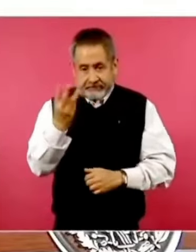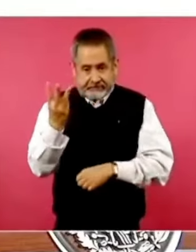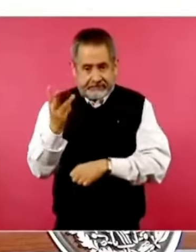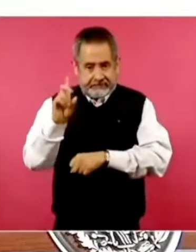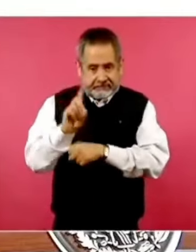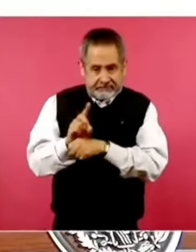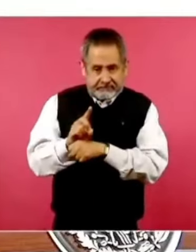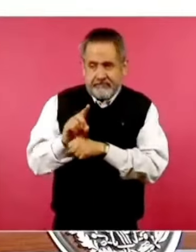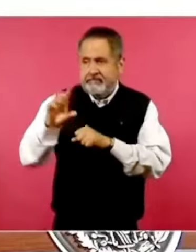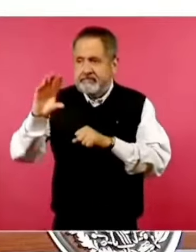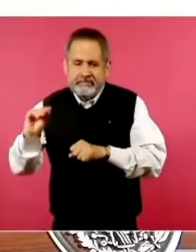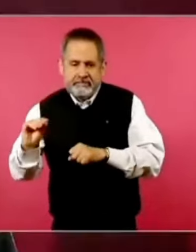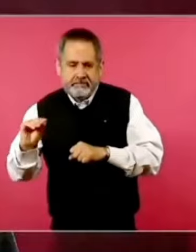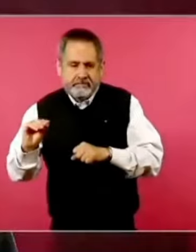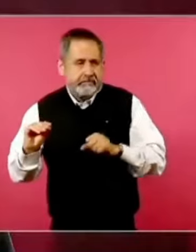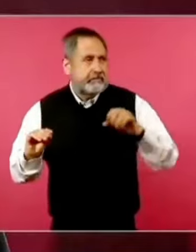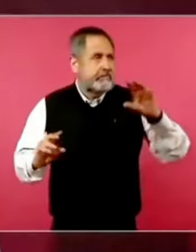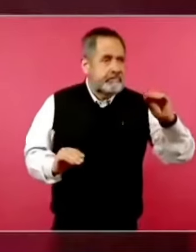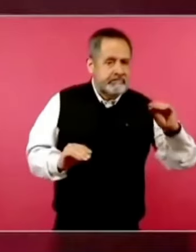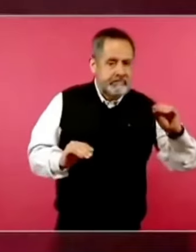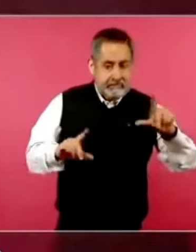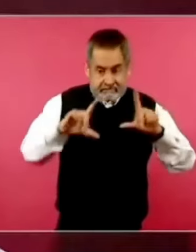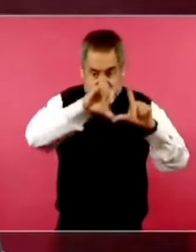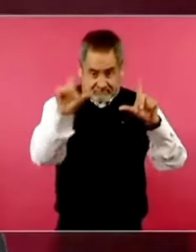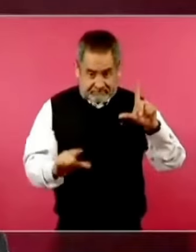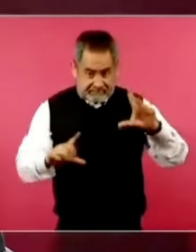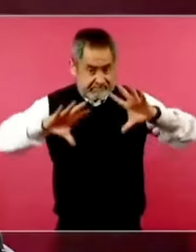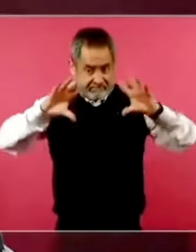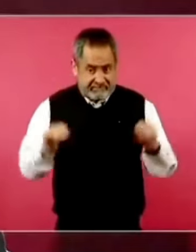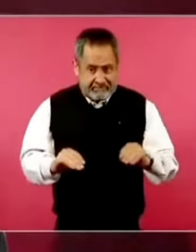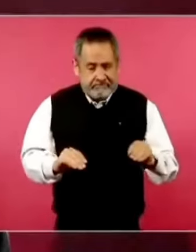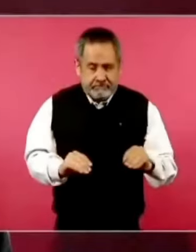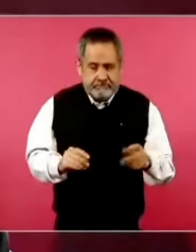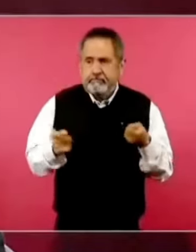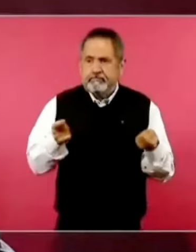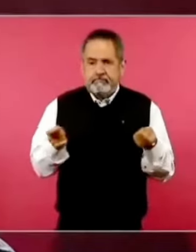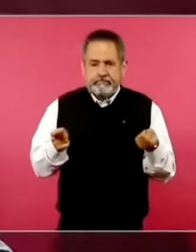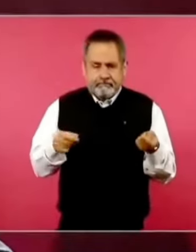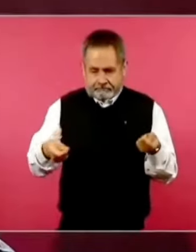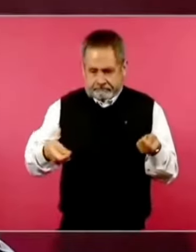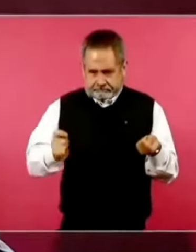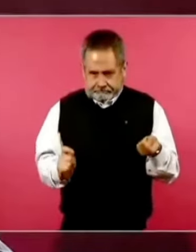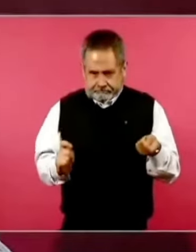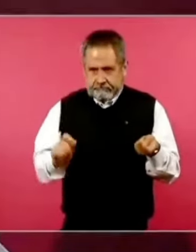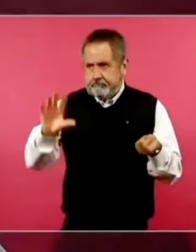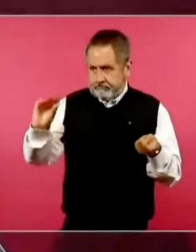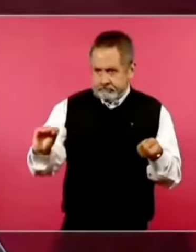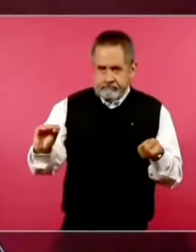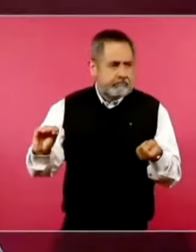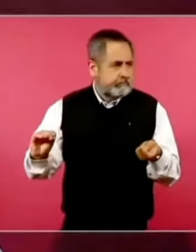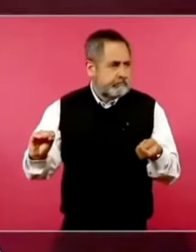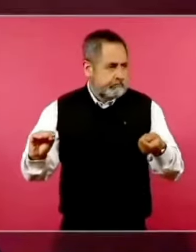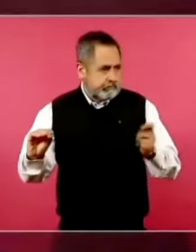no nacional bien localizados controlados y eh